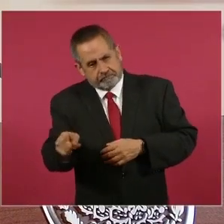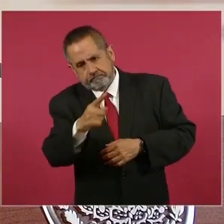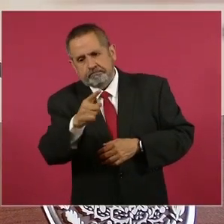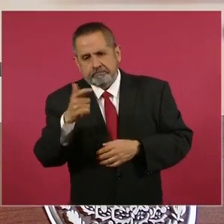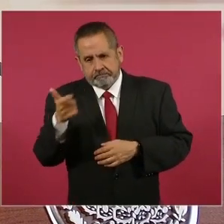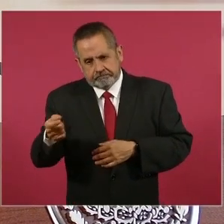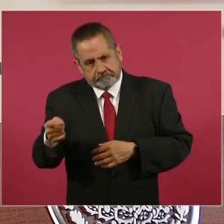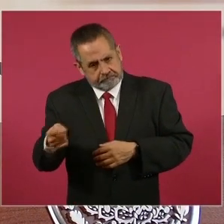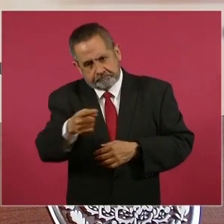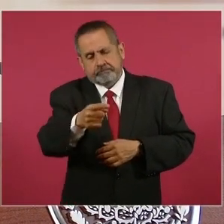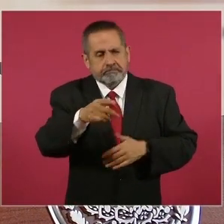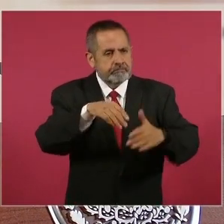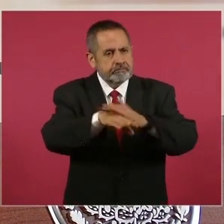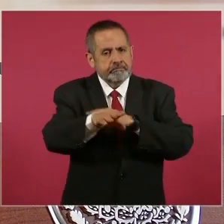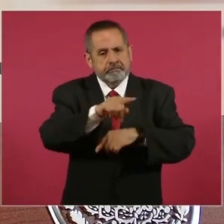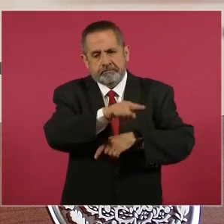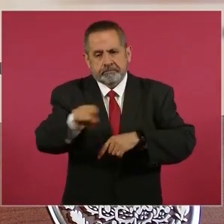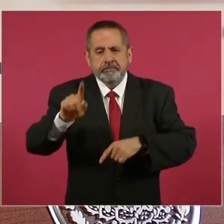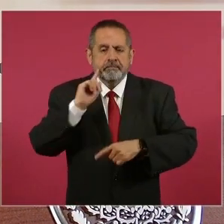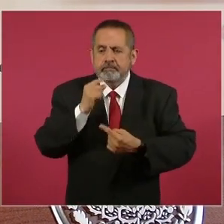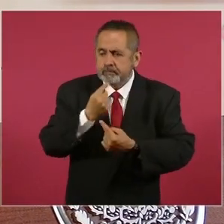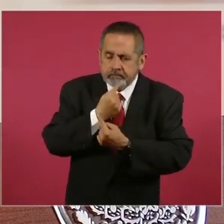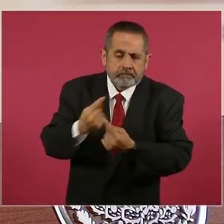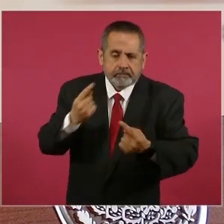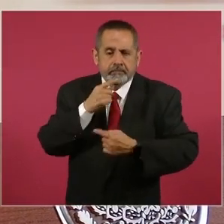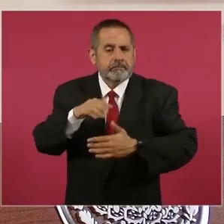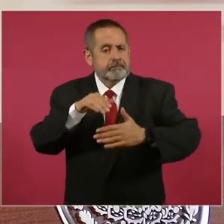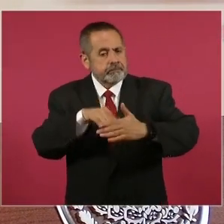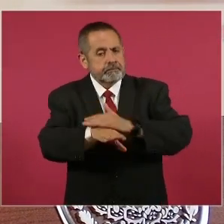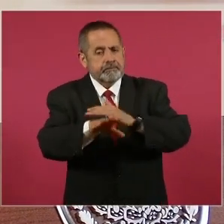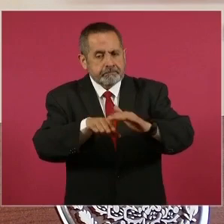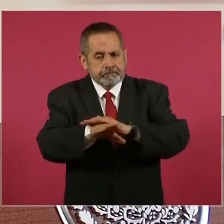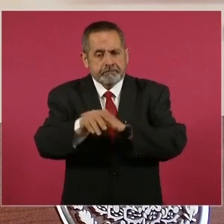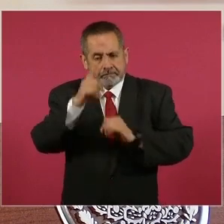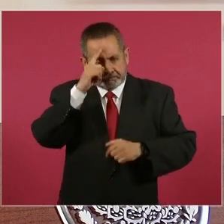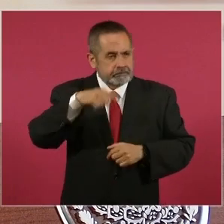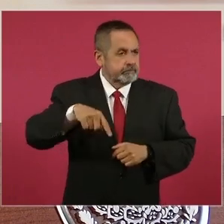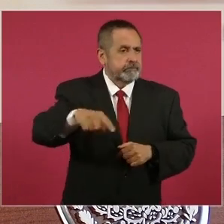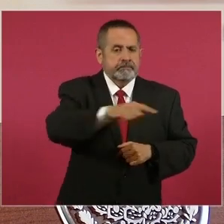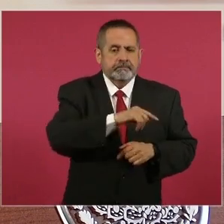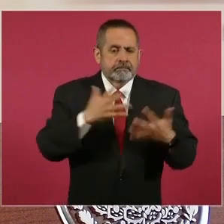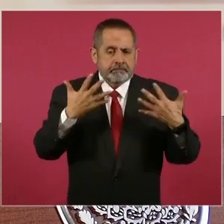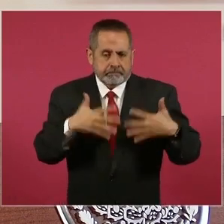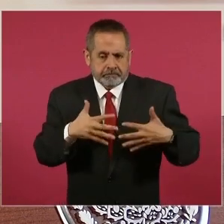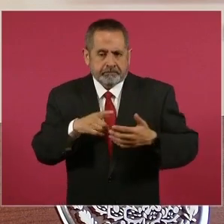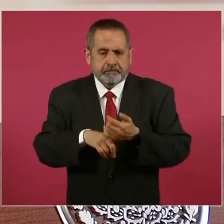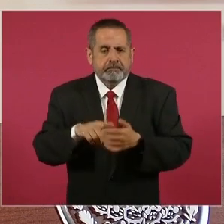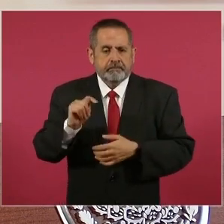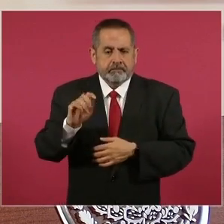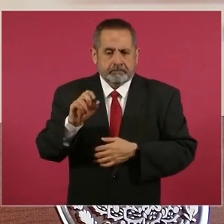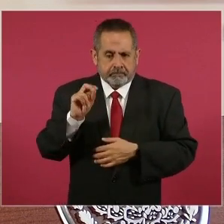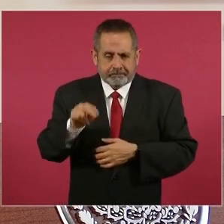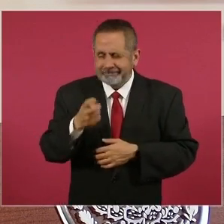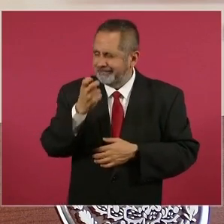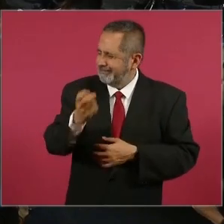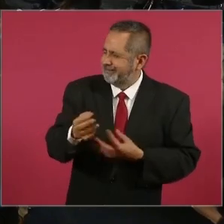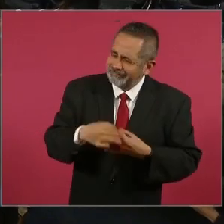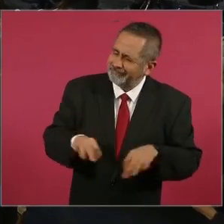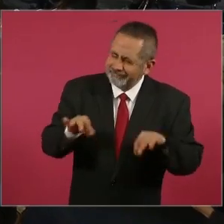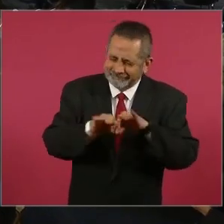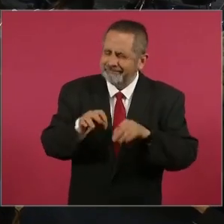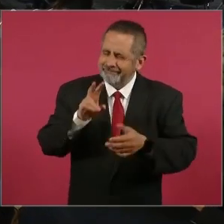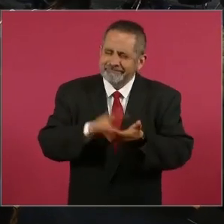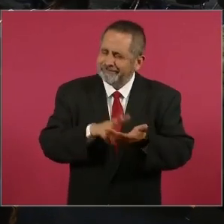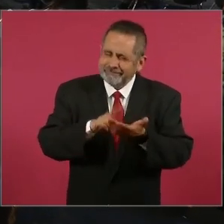becas para que niñas niños puedan asistir a estos centros eso es muy